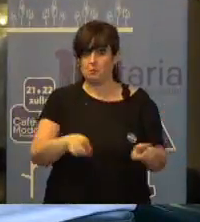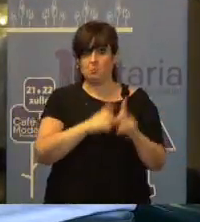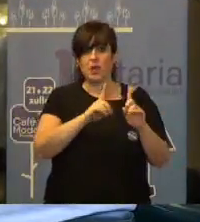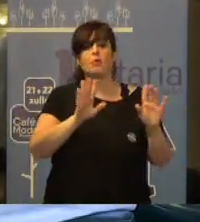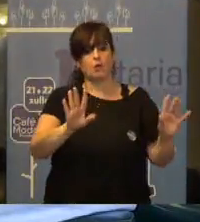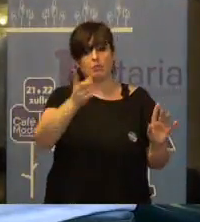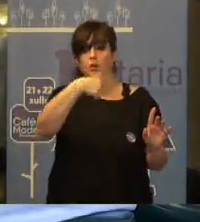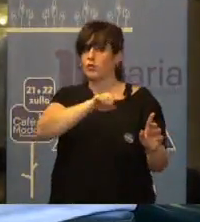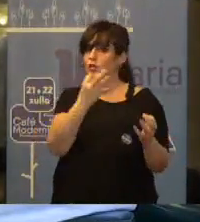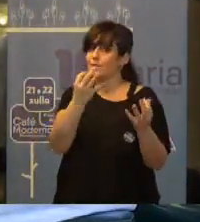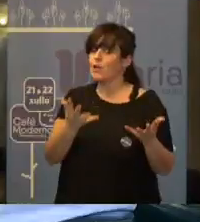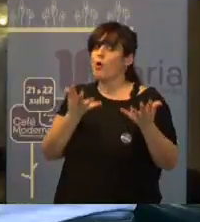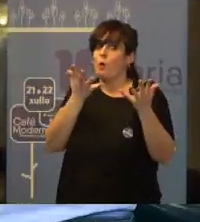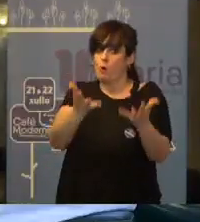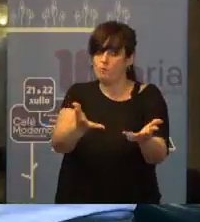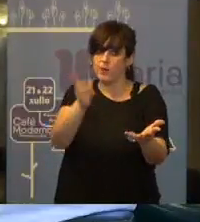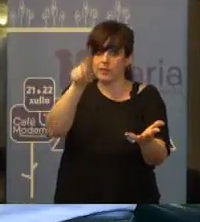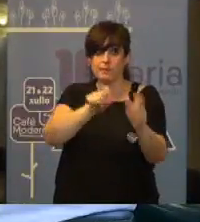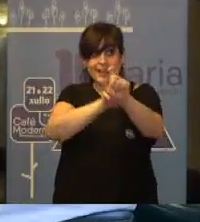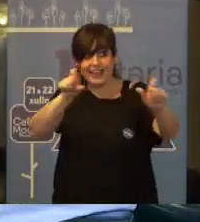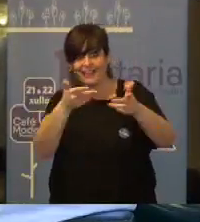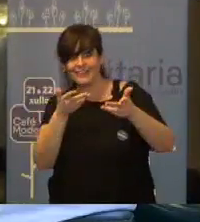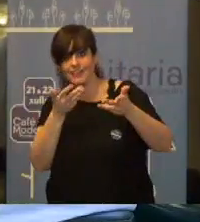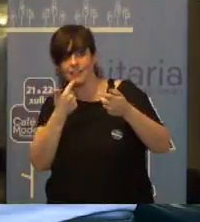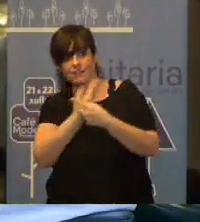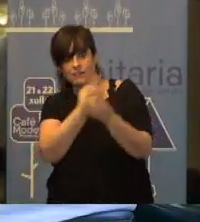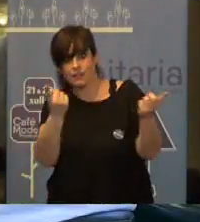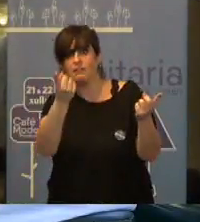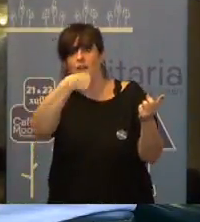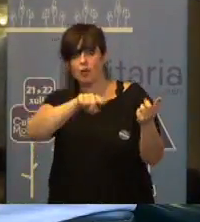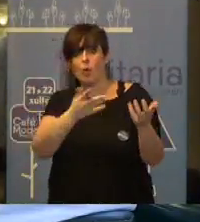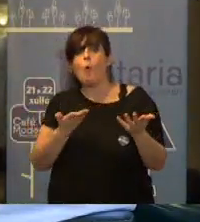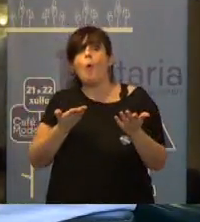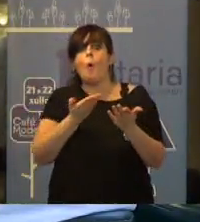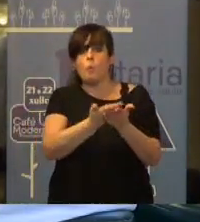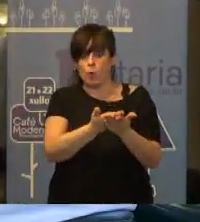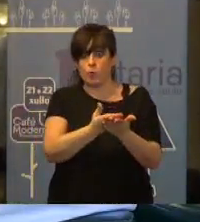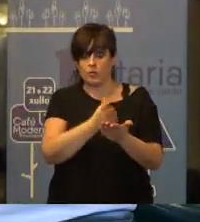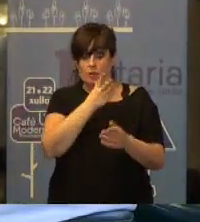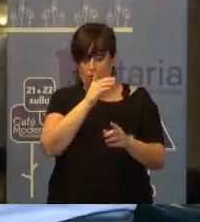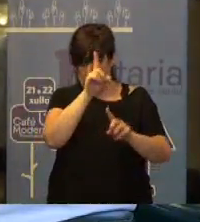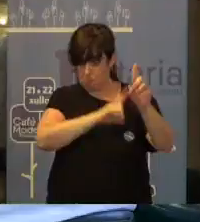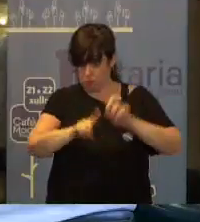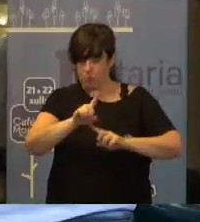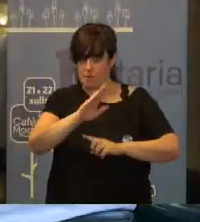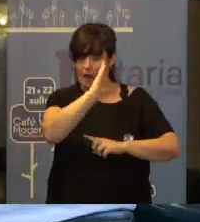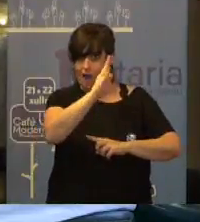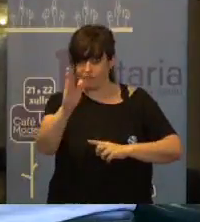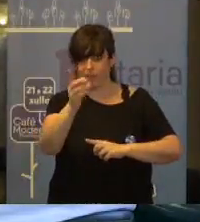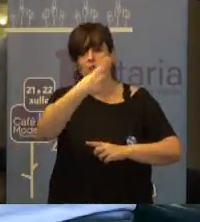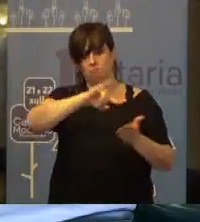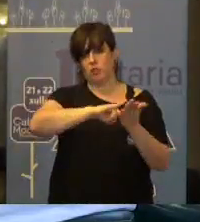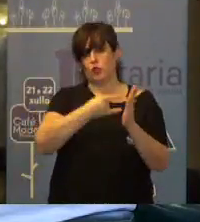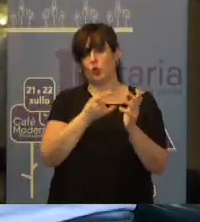poñamos, digamos, a xente que temos propostas para os problemas que lle afectan de inmediato e que non poden